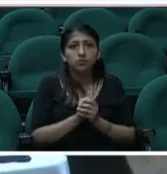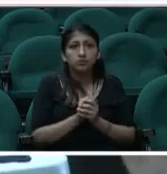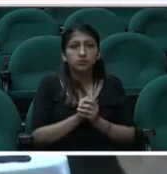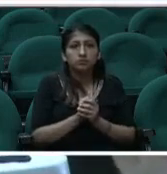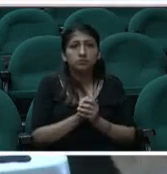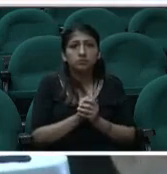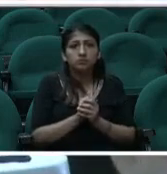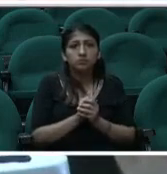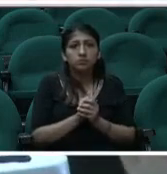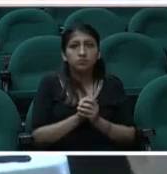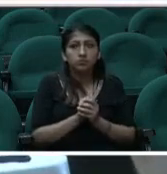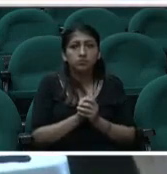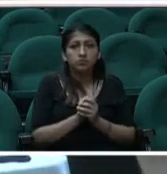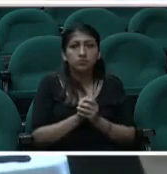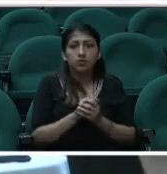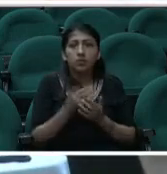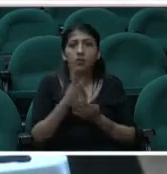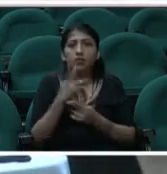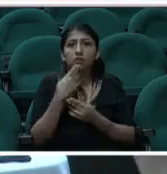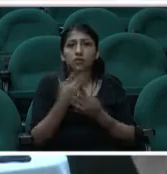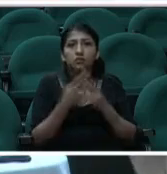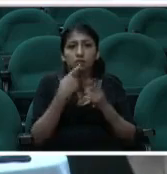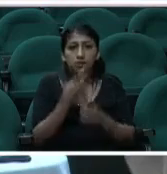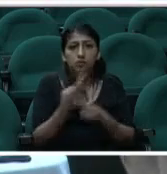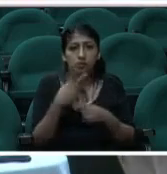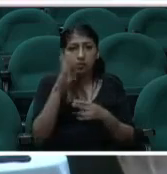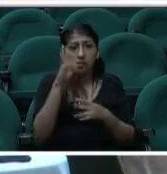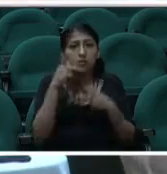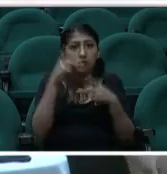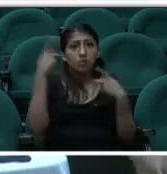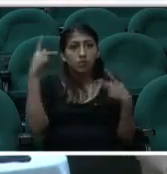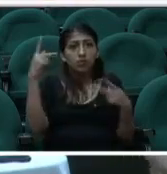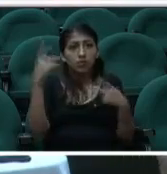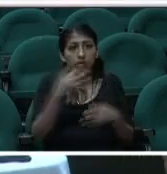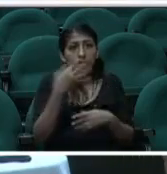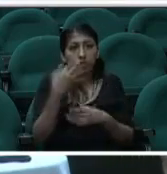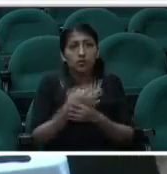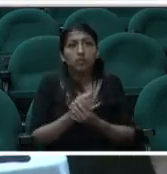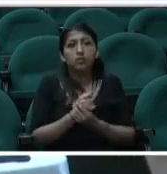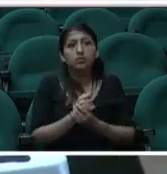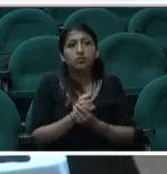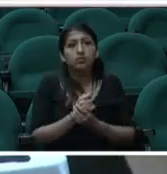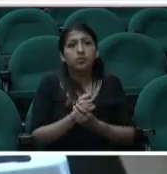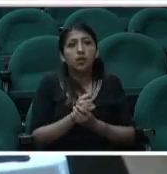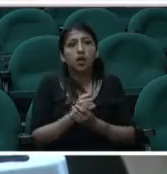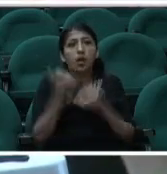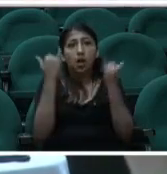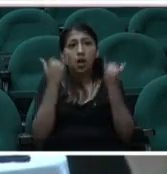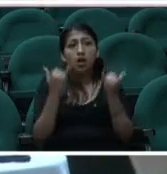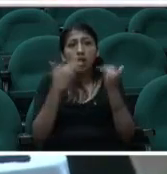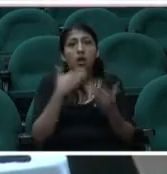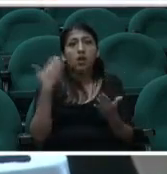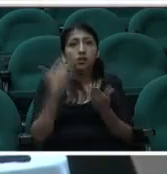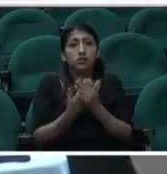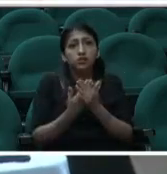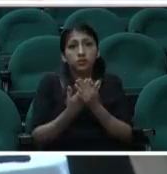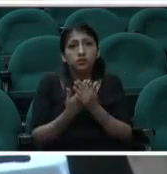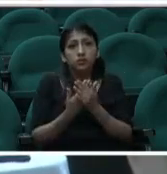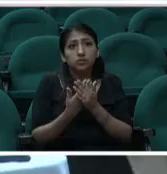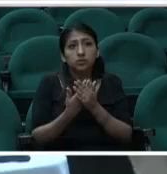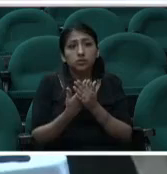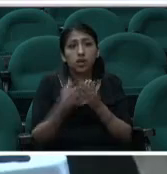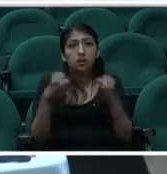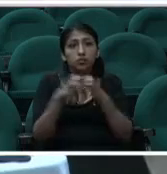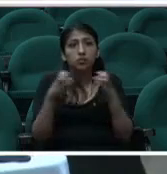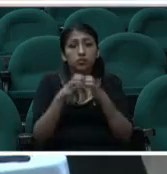la pregunta formulada en el tema de política general bien queremos agradecer lógicamente a